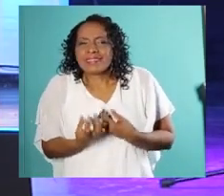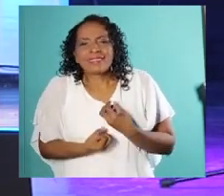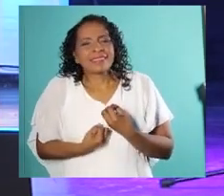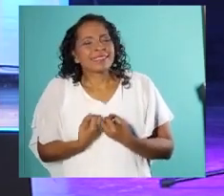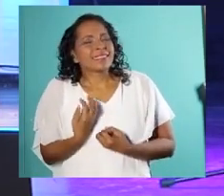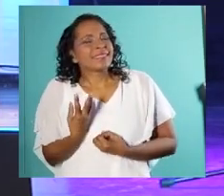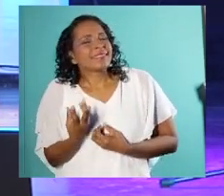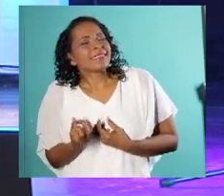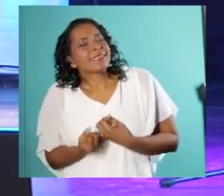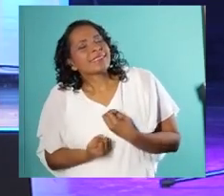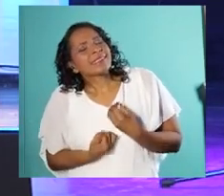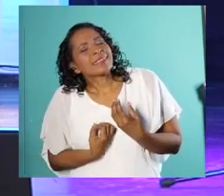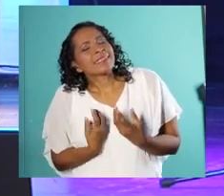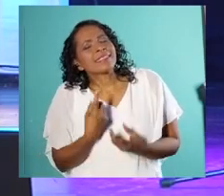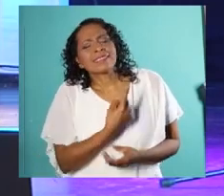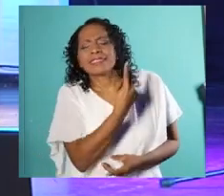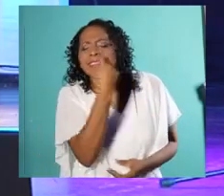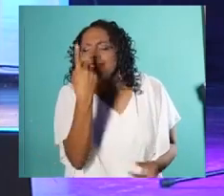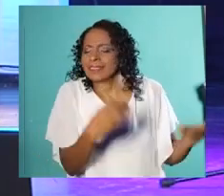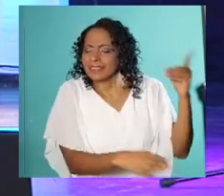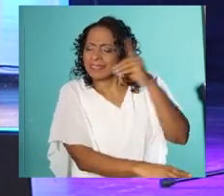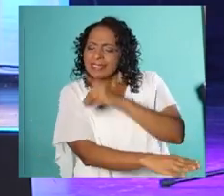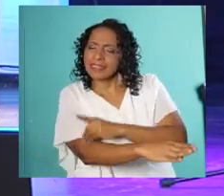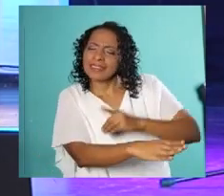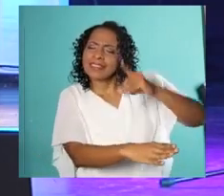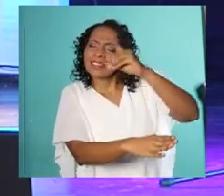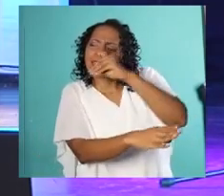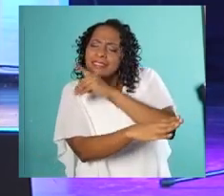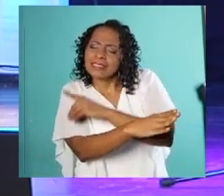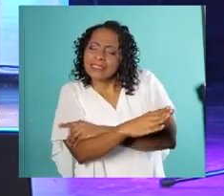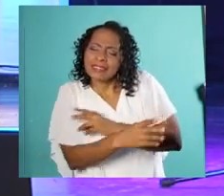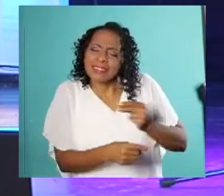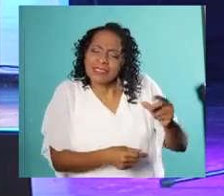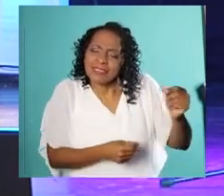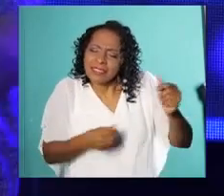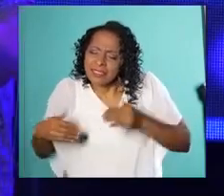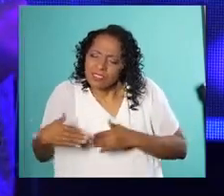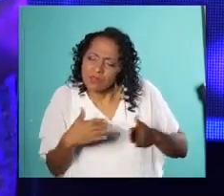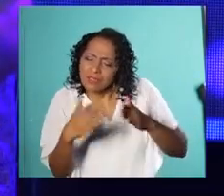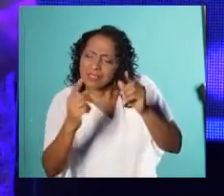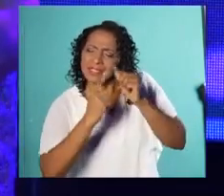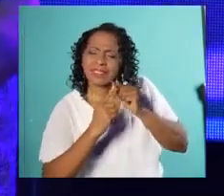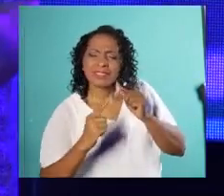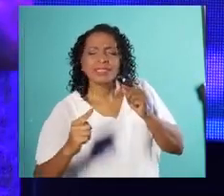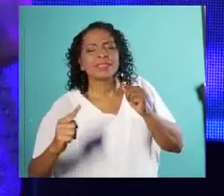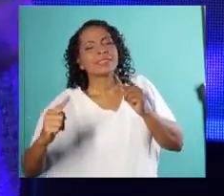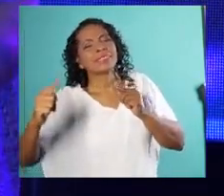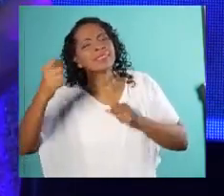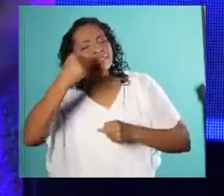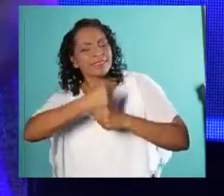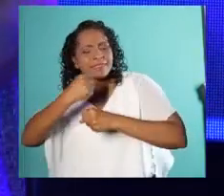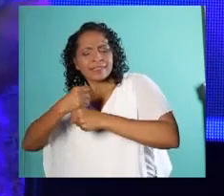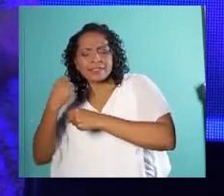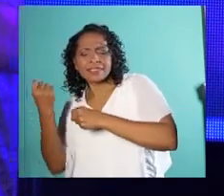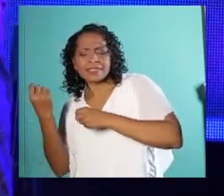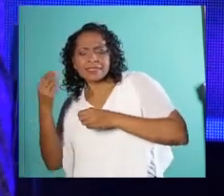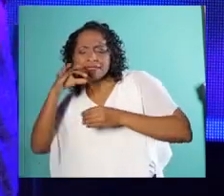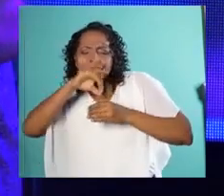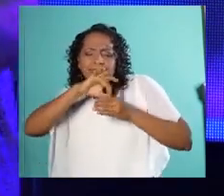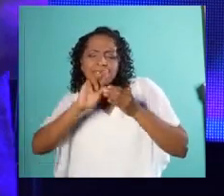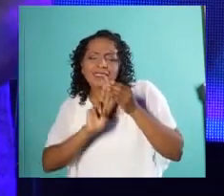vencer. Cada día tiene su afán, el camino se hace largo, aunque hay que trabajarlo. Siembra y cosecha, mi